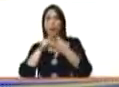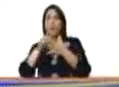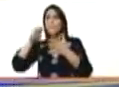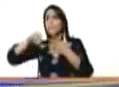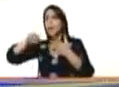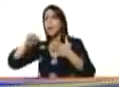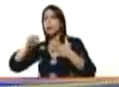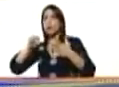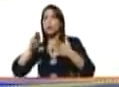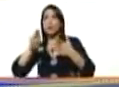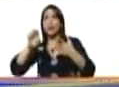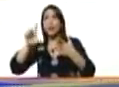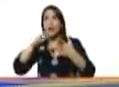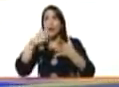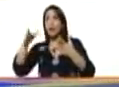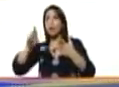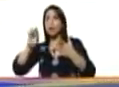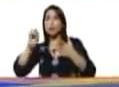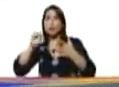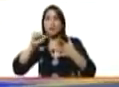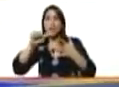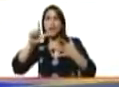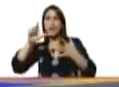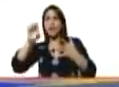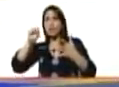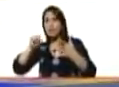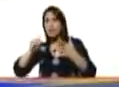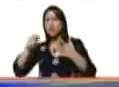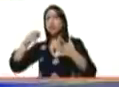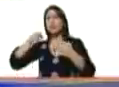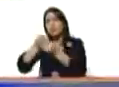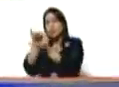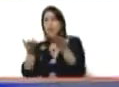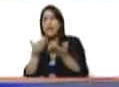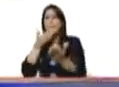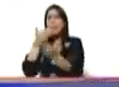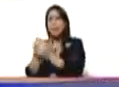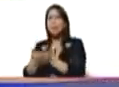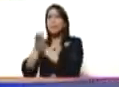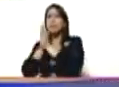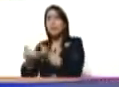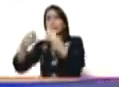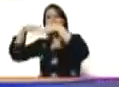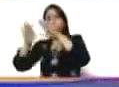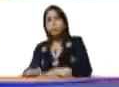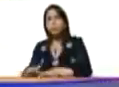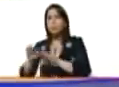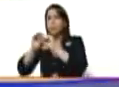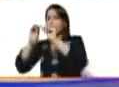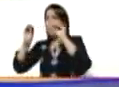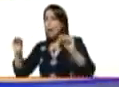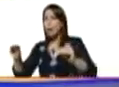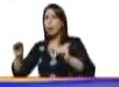Rosales. A ustedes les pedimos cesen en su llamado al bloqueo y la intervención en